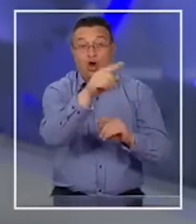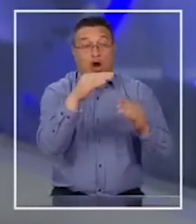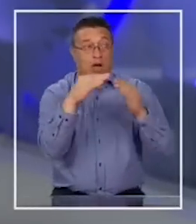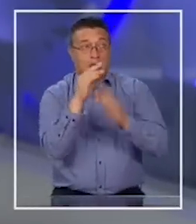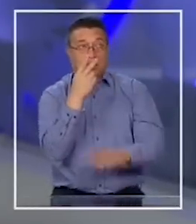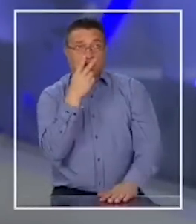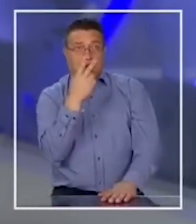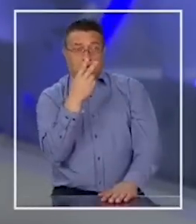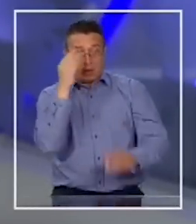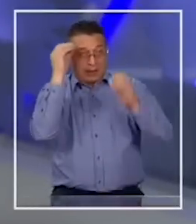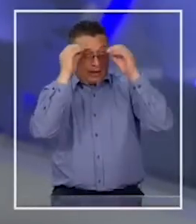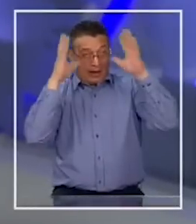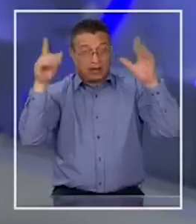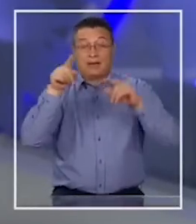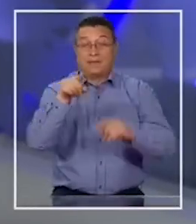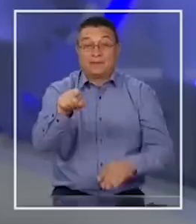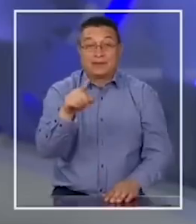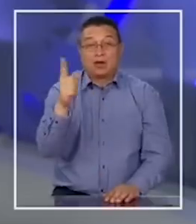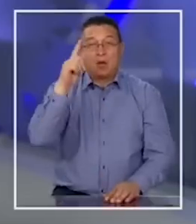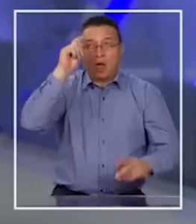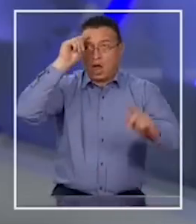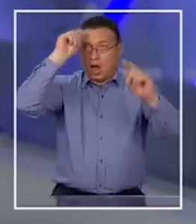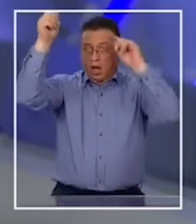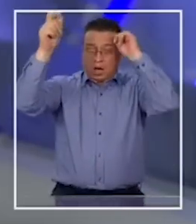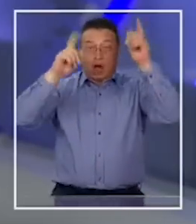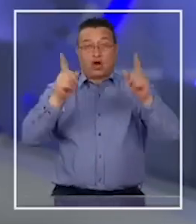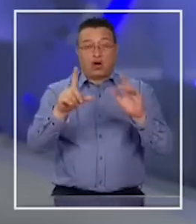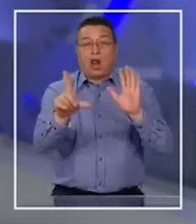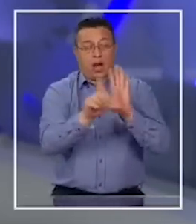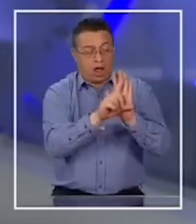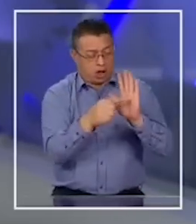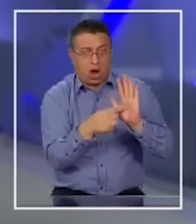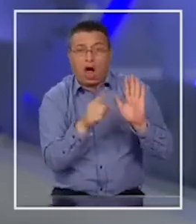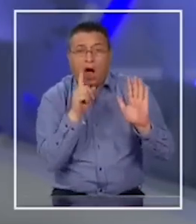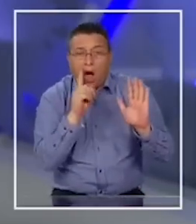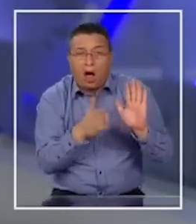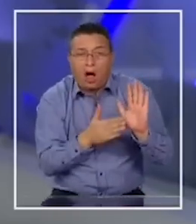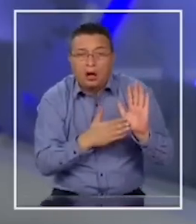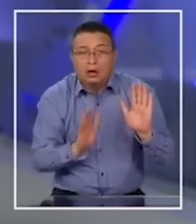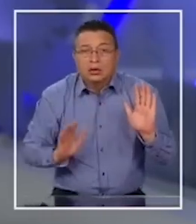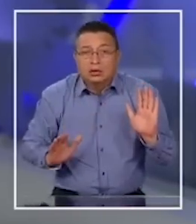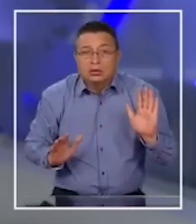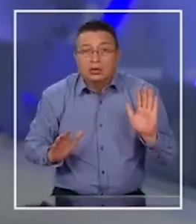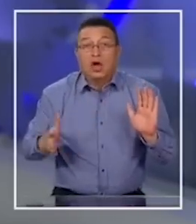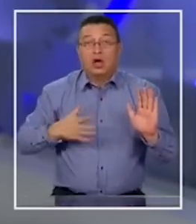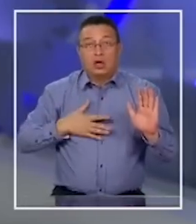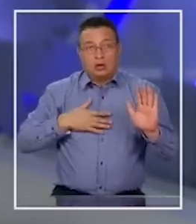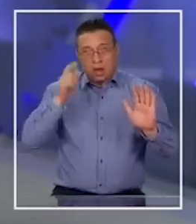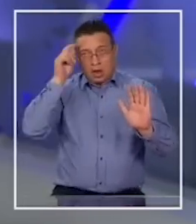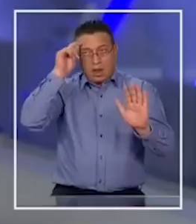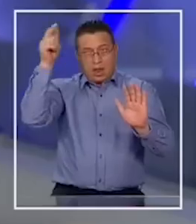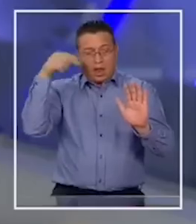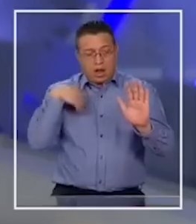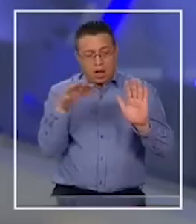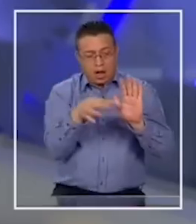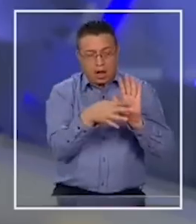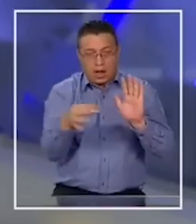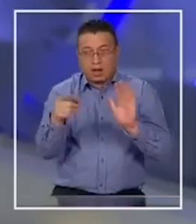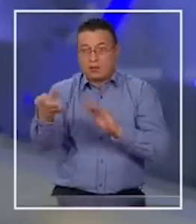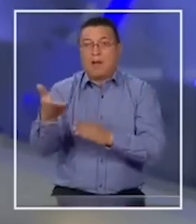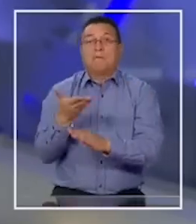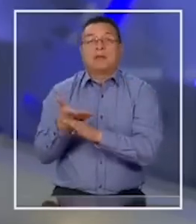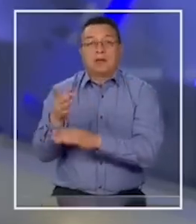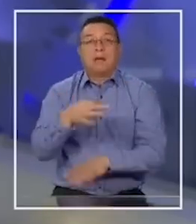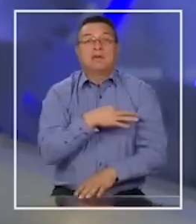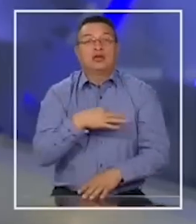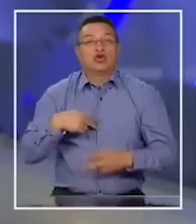en la casa también lo tengan claro Esto no es una ocurrencia nuestra la ley estaba vigente uno no surgió a solicitud nuestra surgió solicitud del